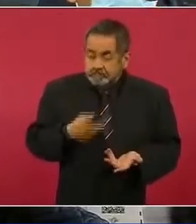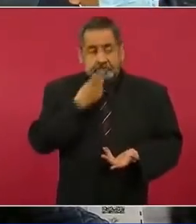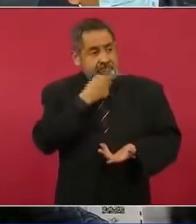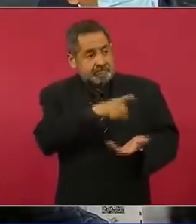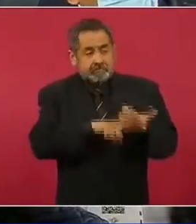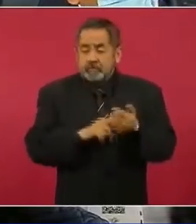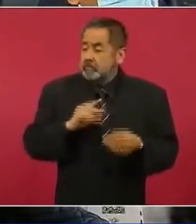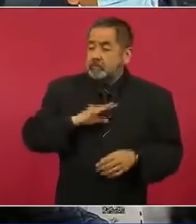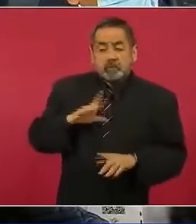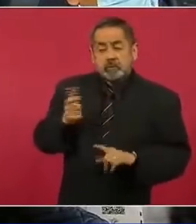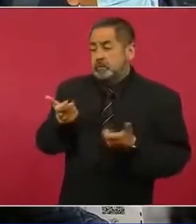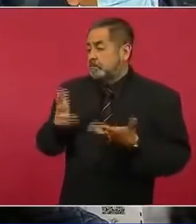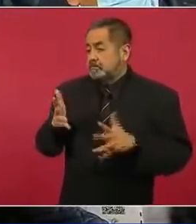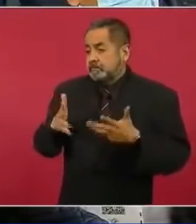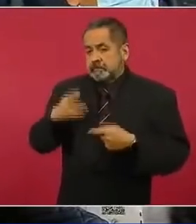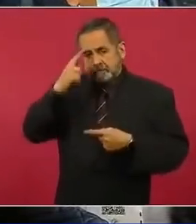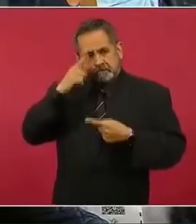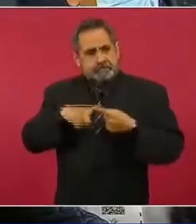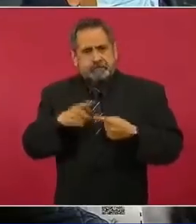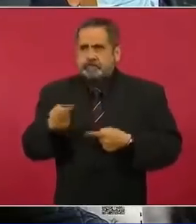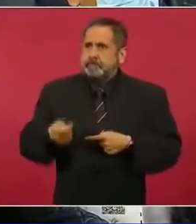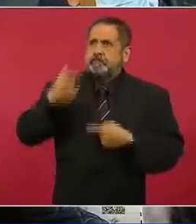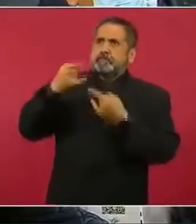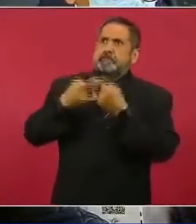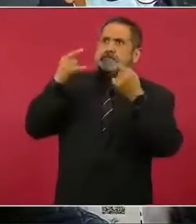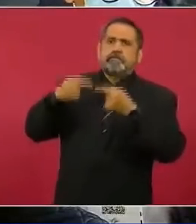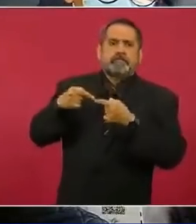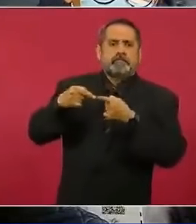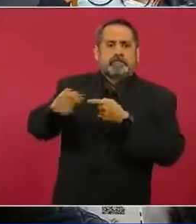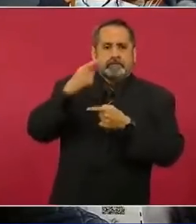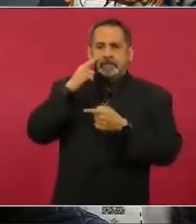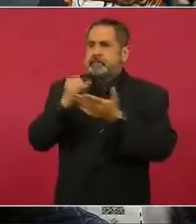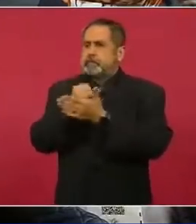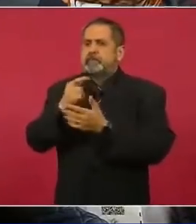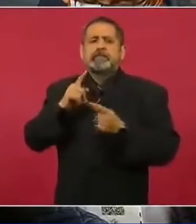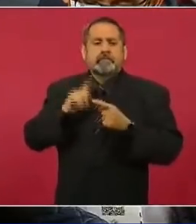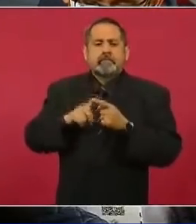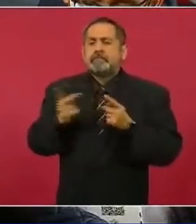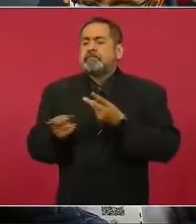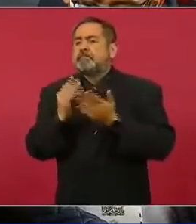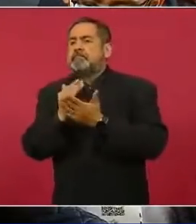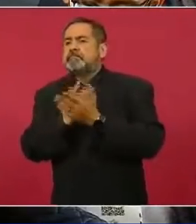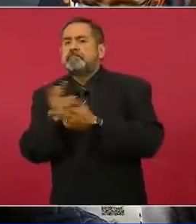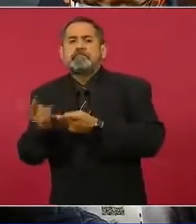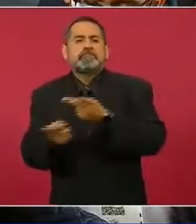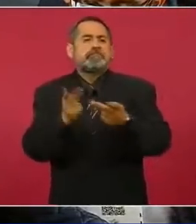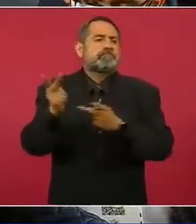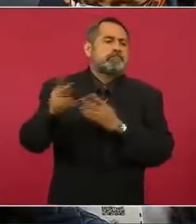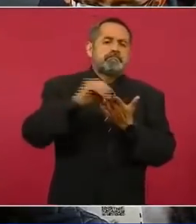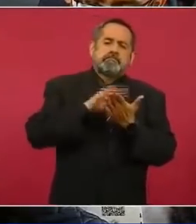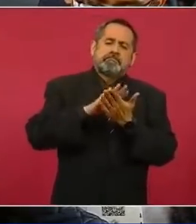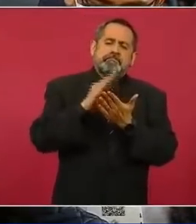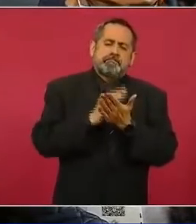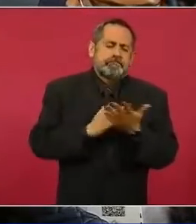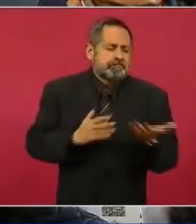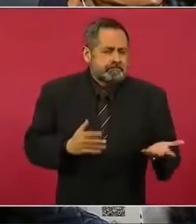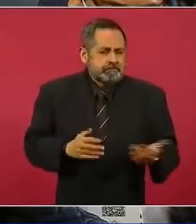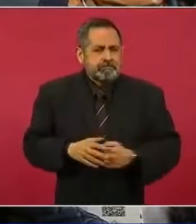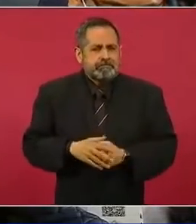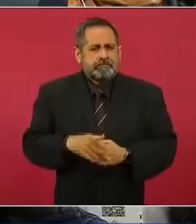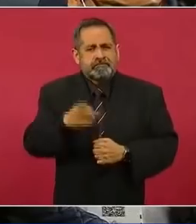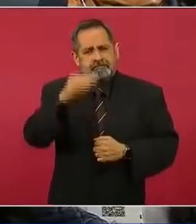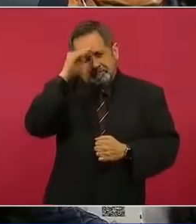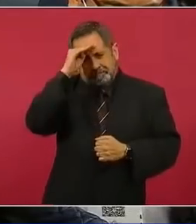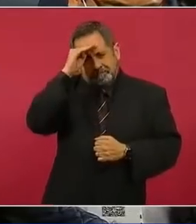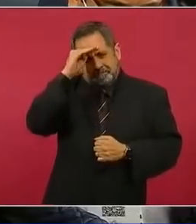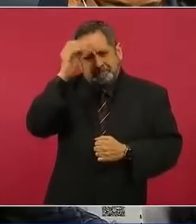para realizar el primer ejercicio histórico de la democracia participativa en México. Señor secretario, ¿qué opina